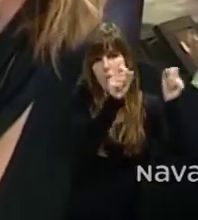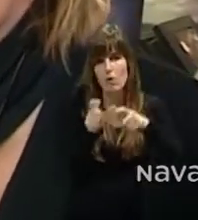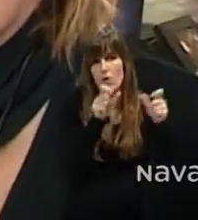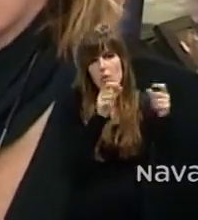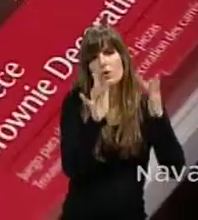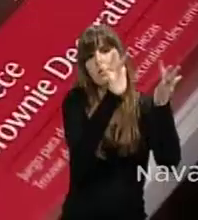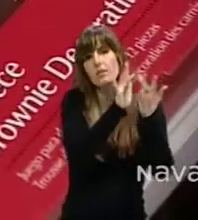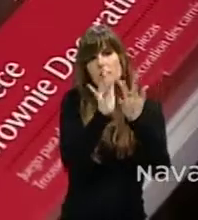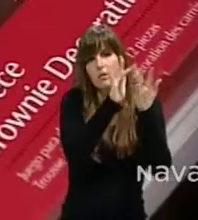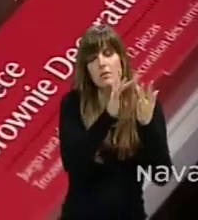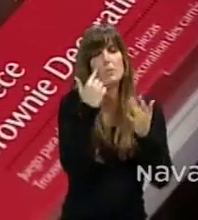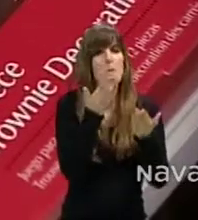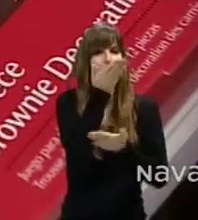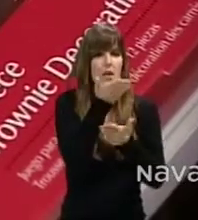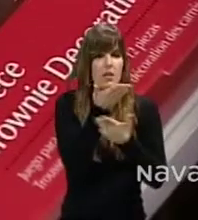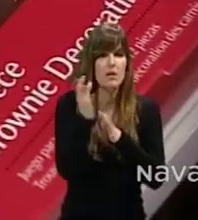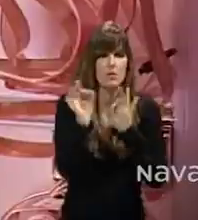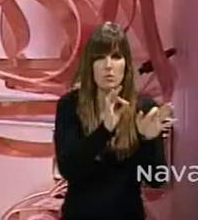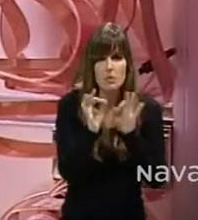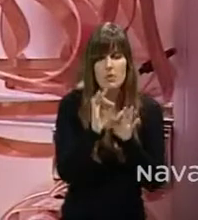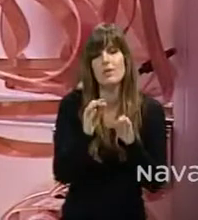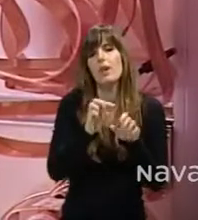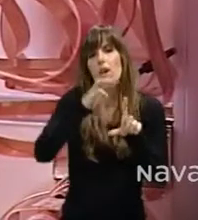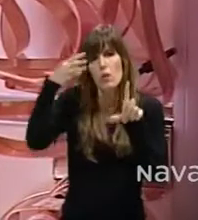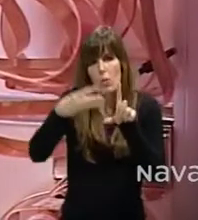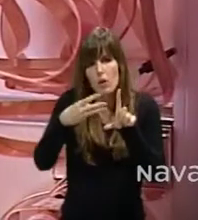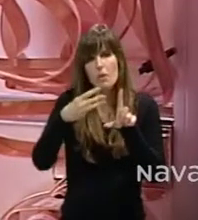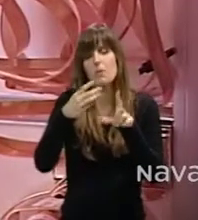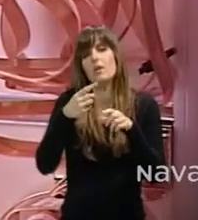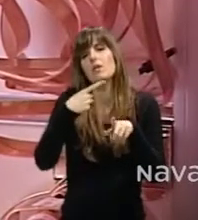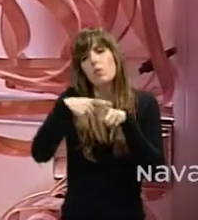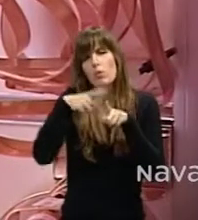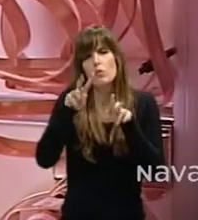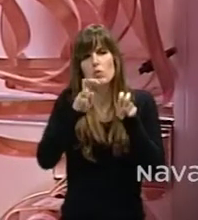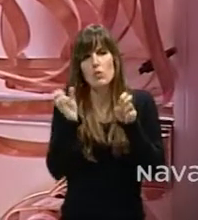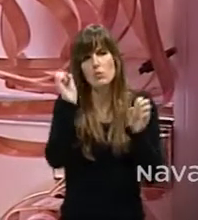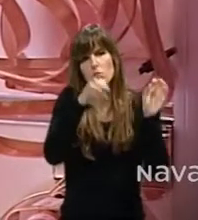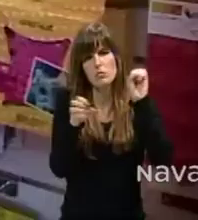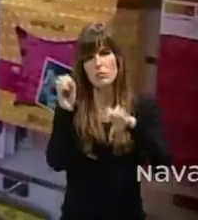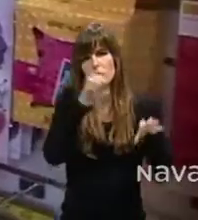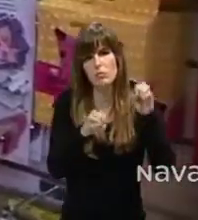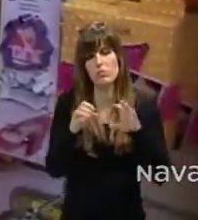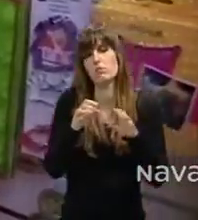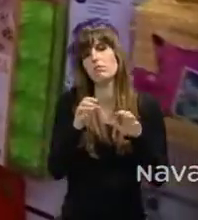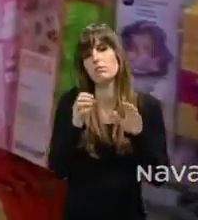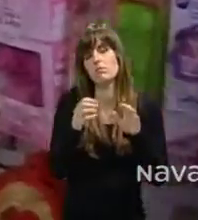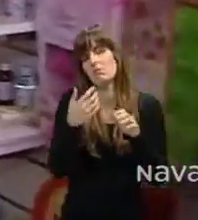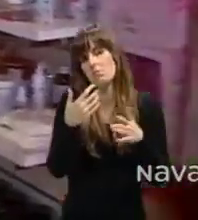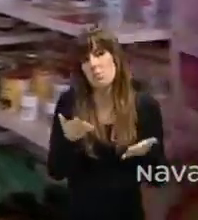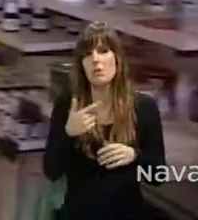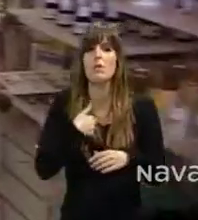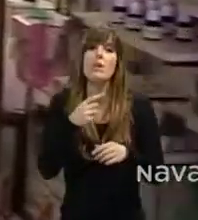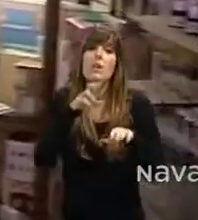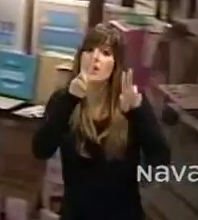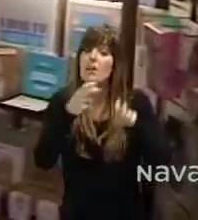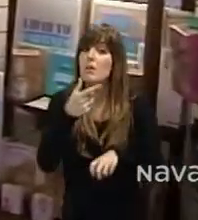tienda online. Bueno, y meter cada cosita en la tienda online lleva sus horas de poco sueño. Pero, bueno, a mí es una cosa que cuando algo me gusta y creo en ello,